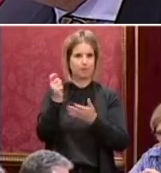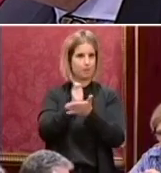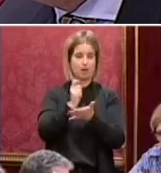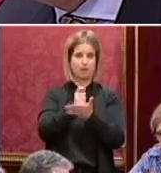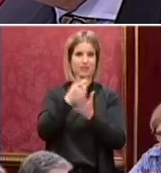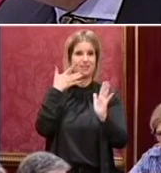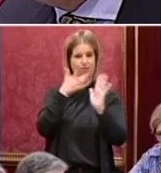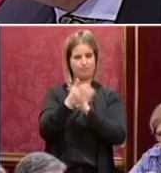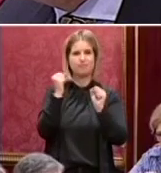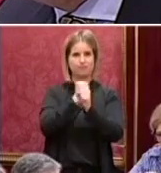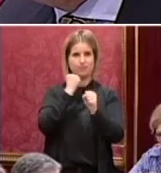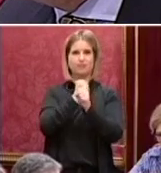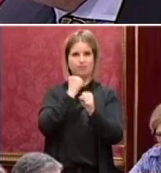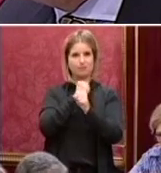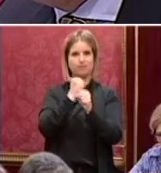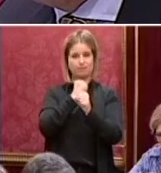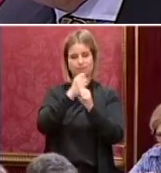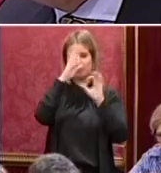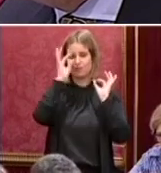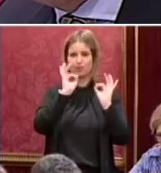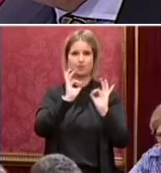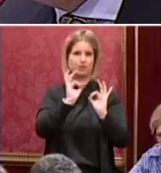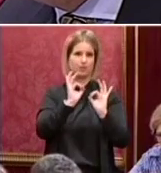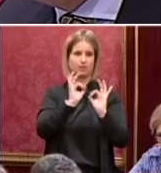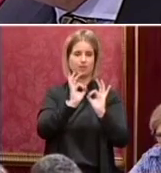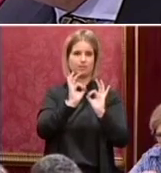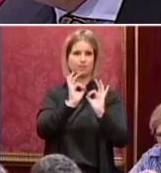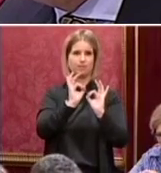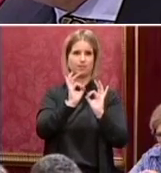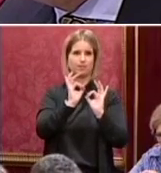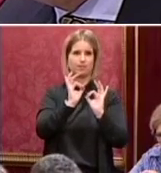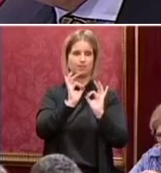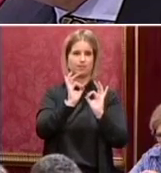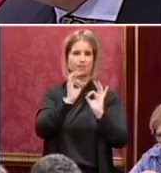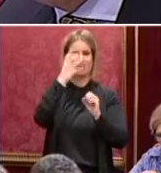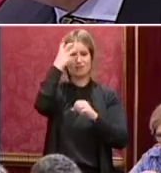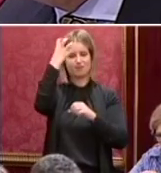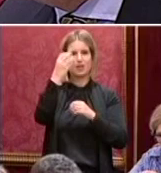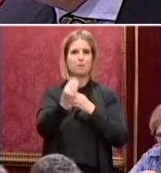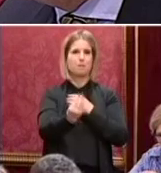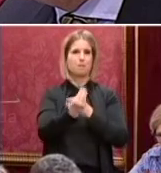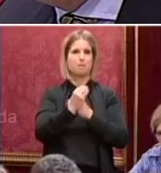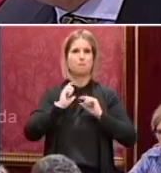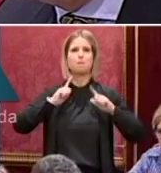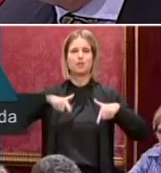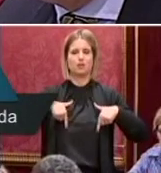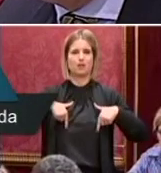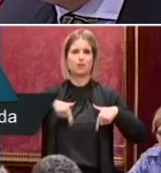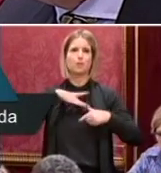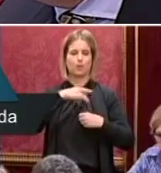tenemos que trabajaremos lógicamente por buscar patrocinadores con los que